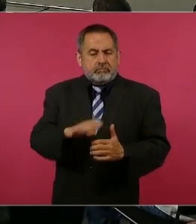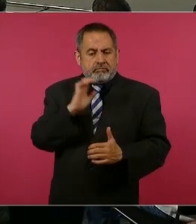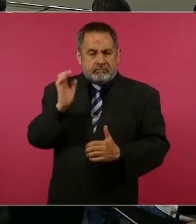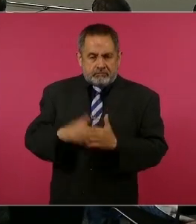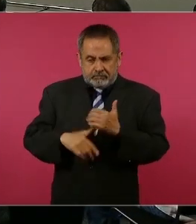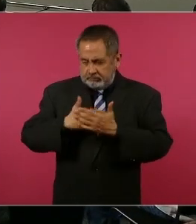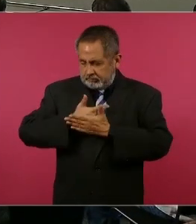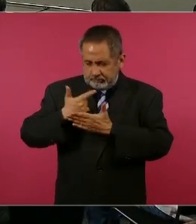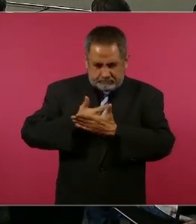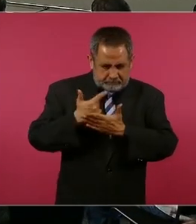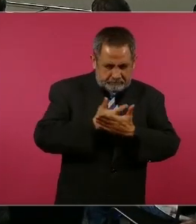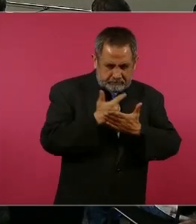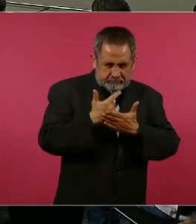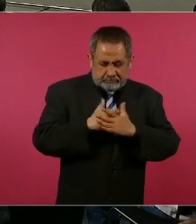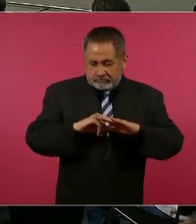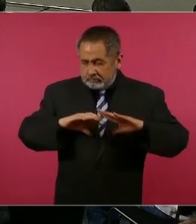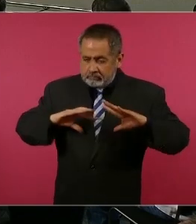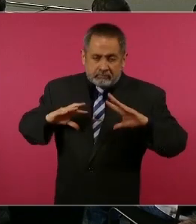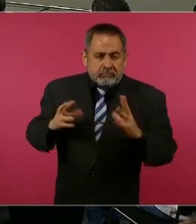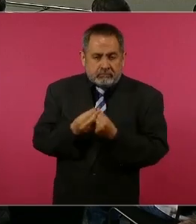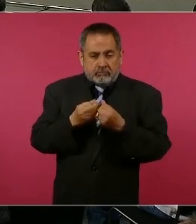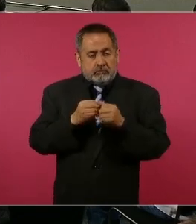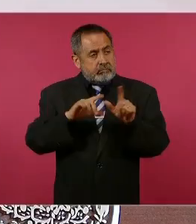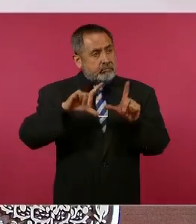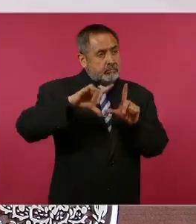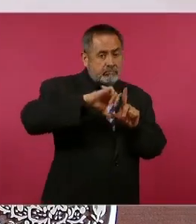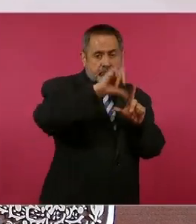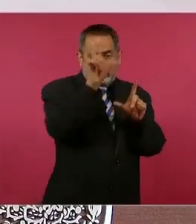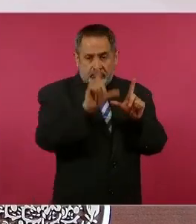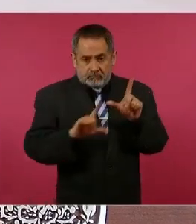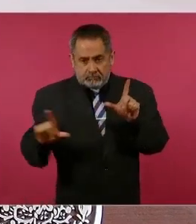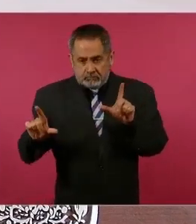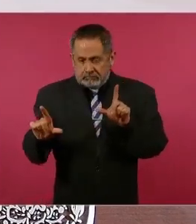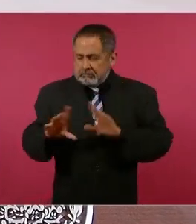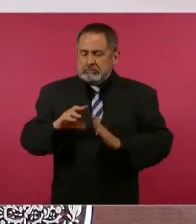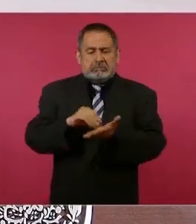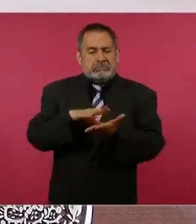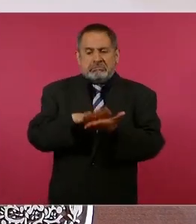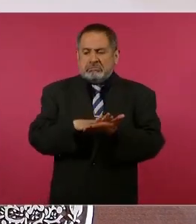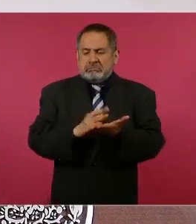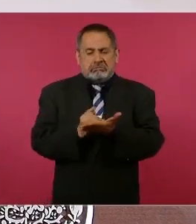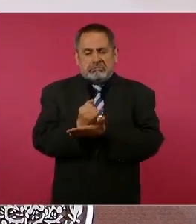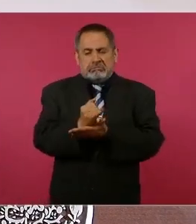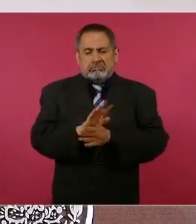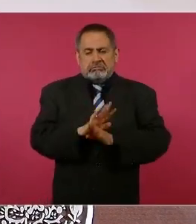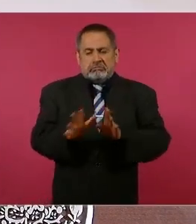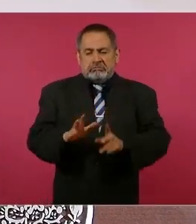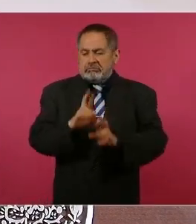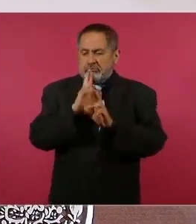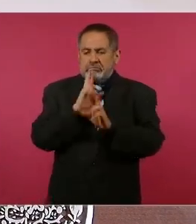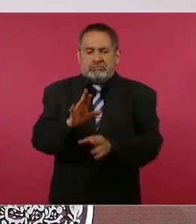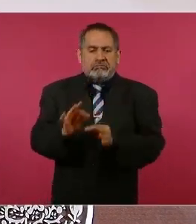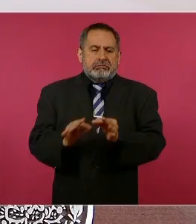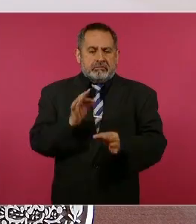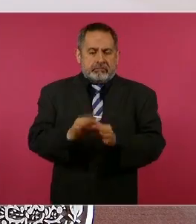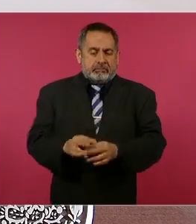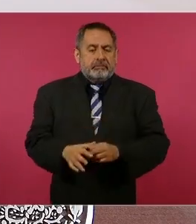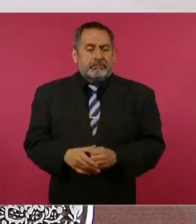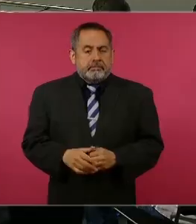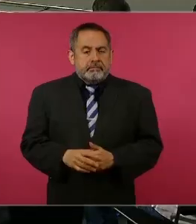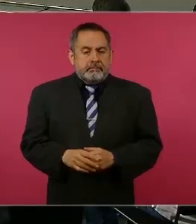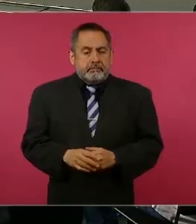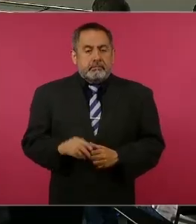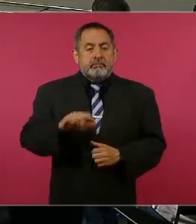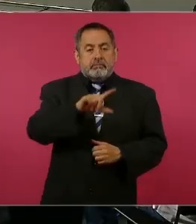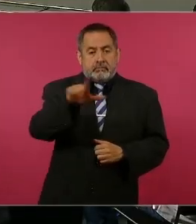todos los cómputos distritales y con ello conocer los resultados. Después viene un